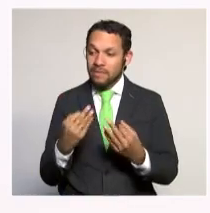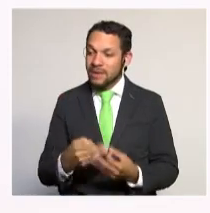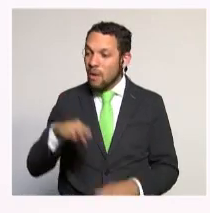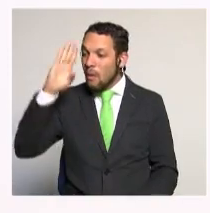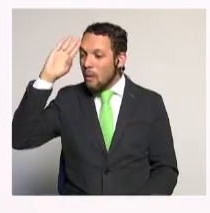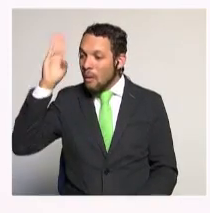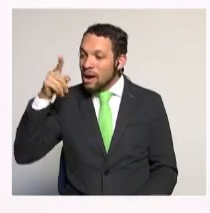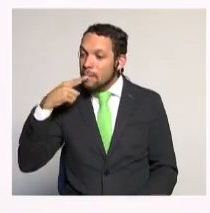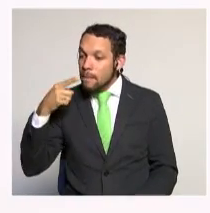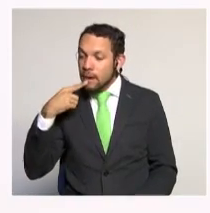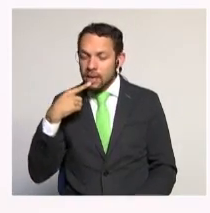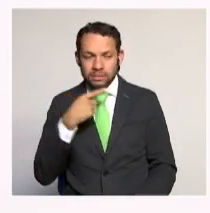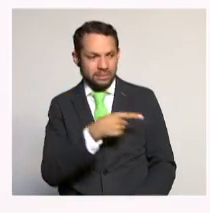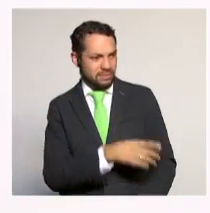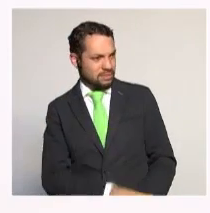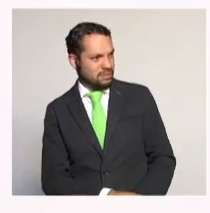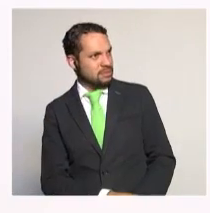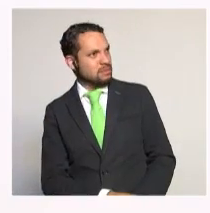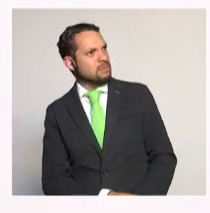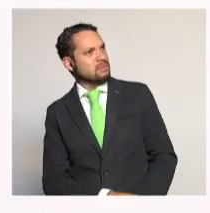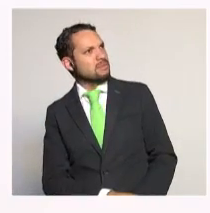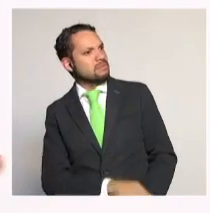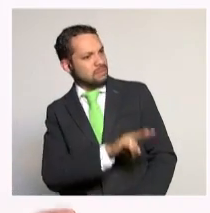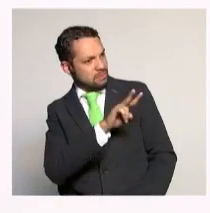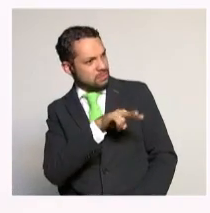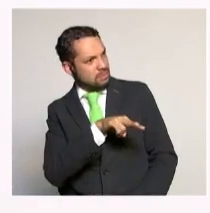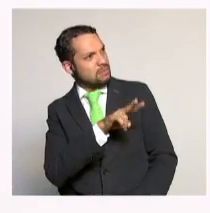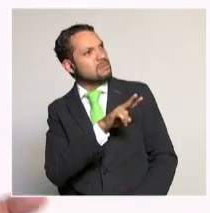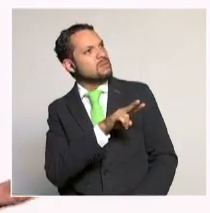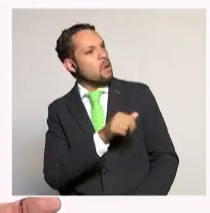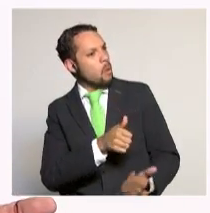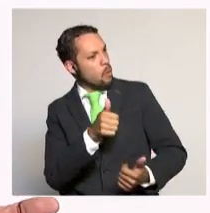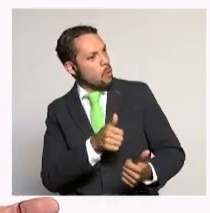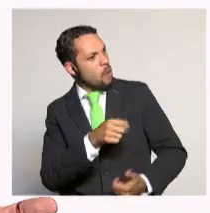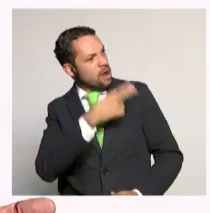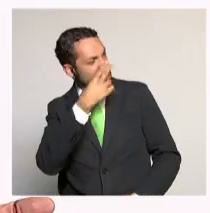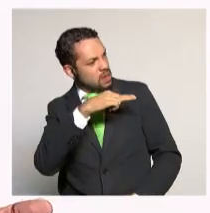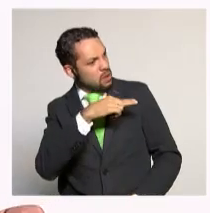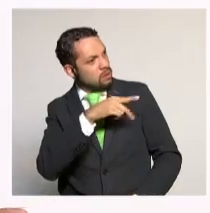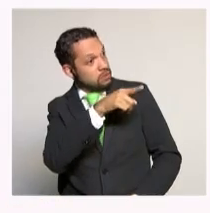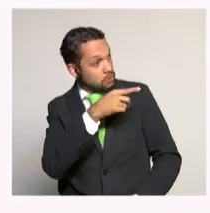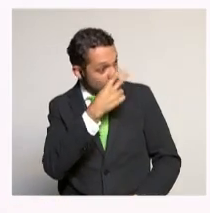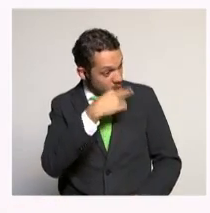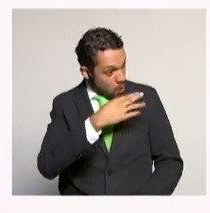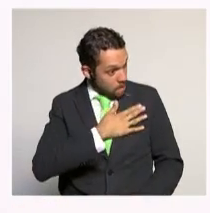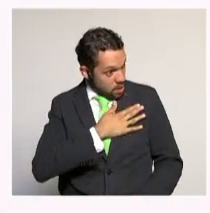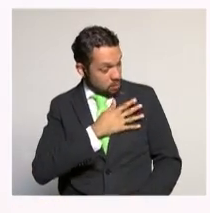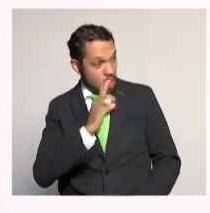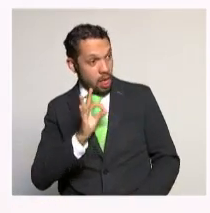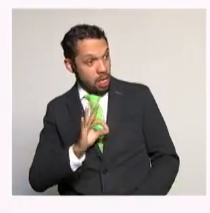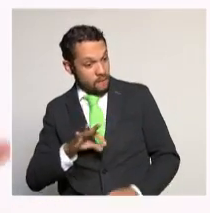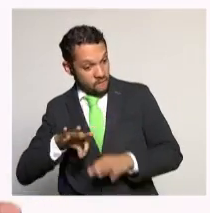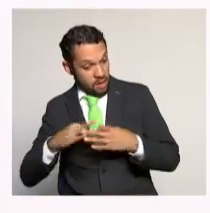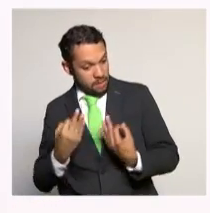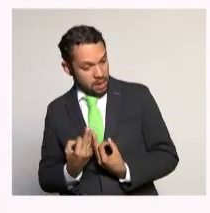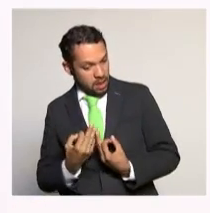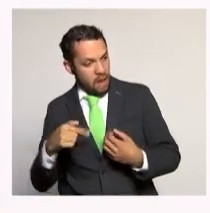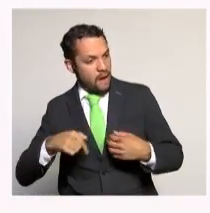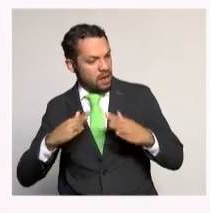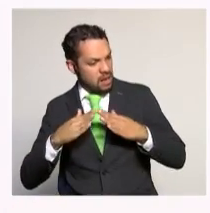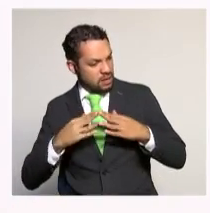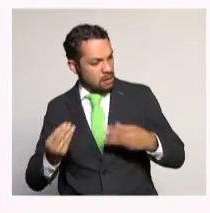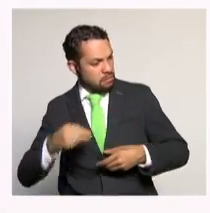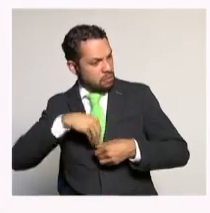hola padre, y él objete: ¿cuáles hijos? ¿Cuáles? Ustedes no son mis hijos, esta no es mi familia, ¿qué hacen en mi